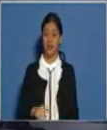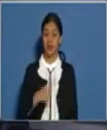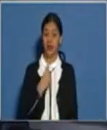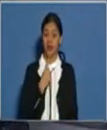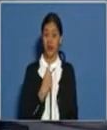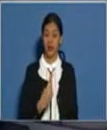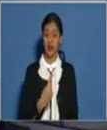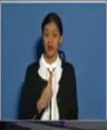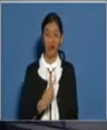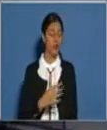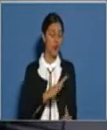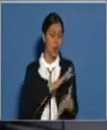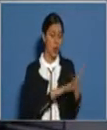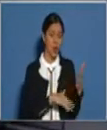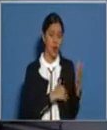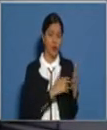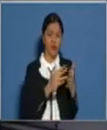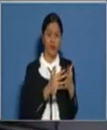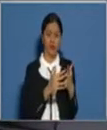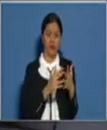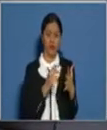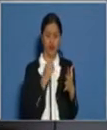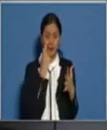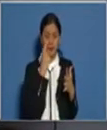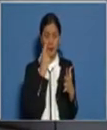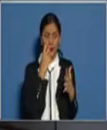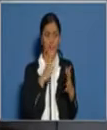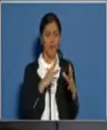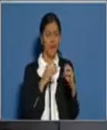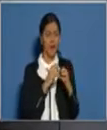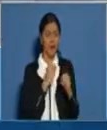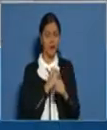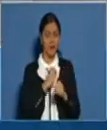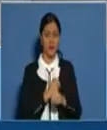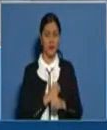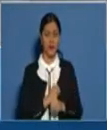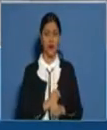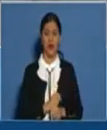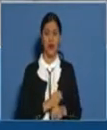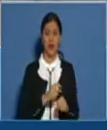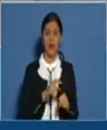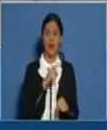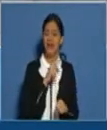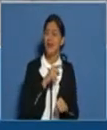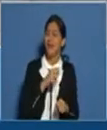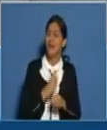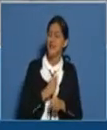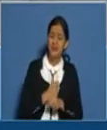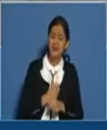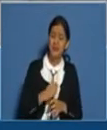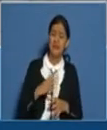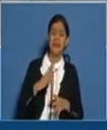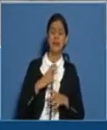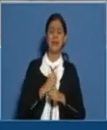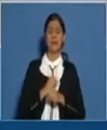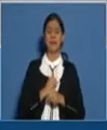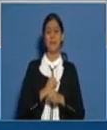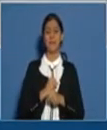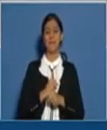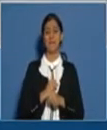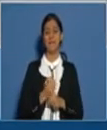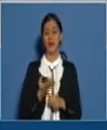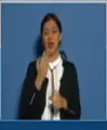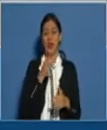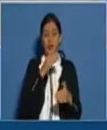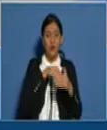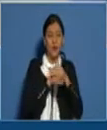solamente en el horario que se extiende, que ya es más trabajo, sino el mismo trabajo en sí, porque el que cuando uno